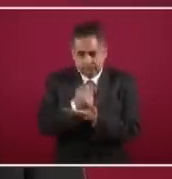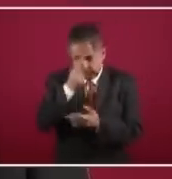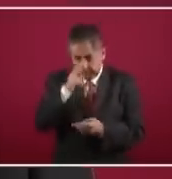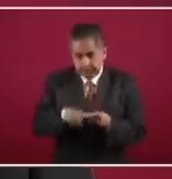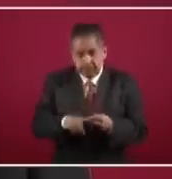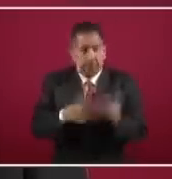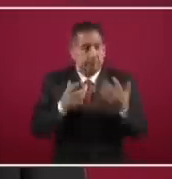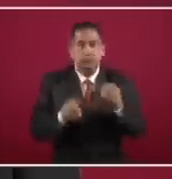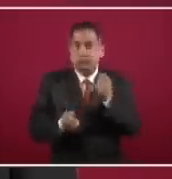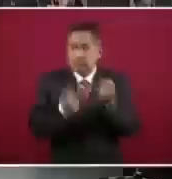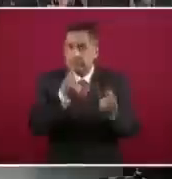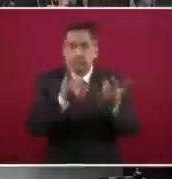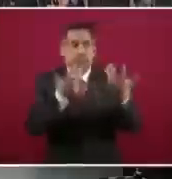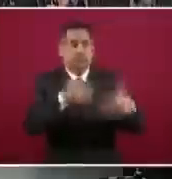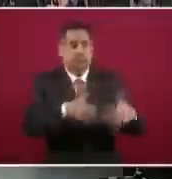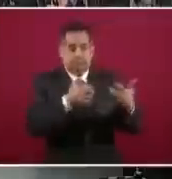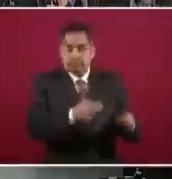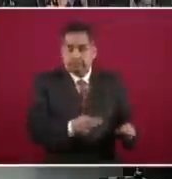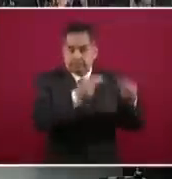Hay empresas,